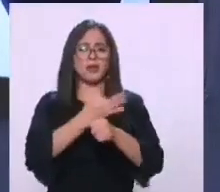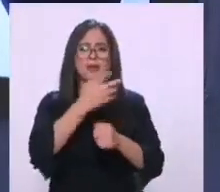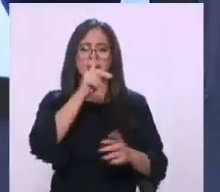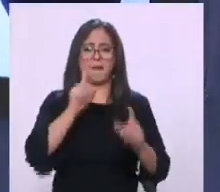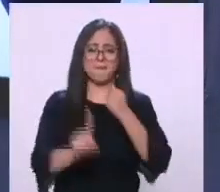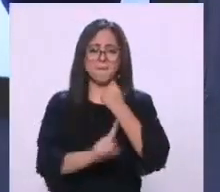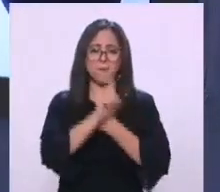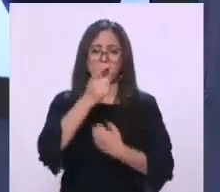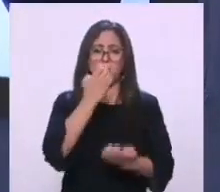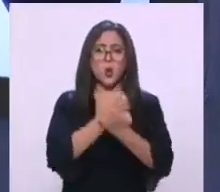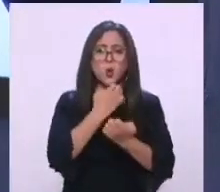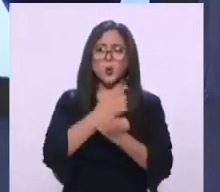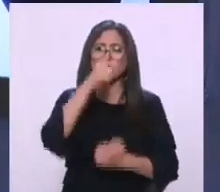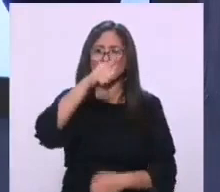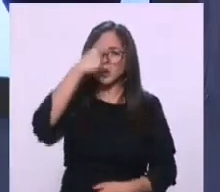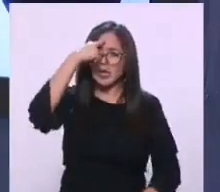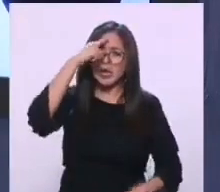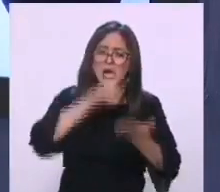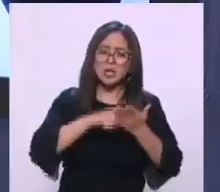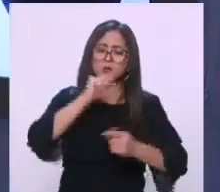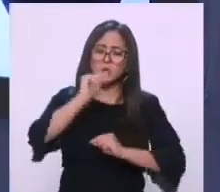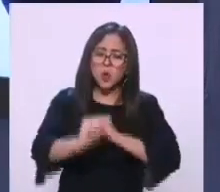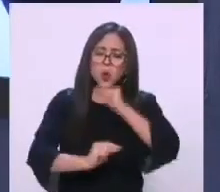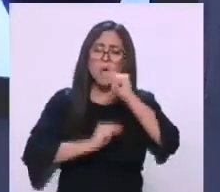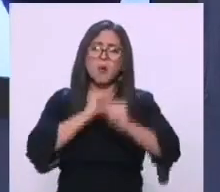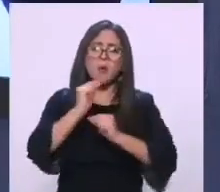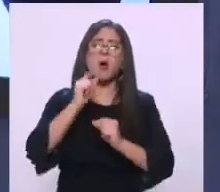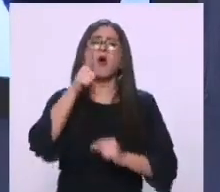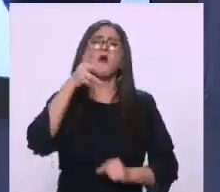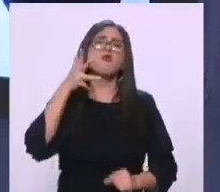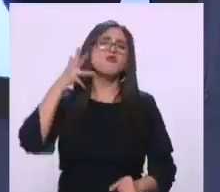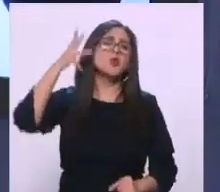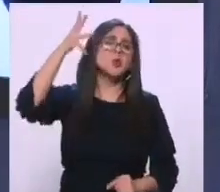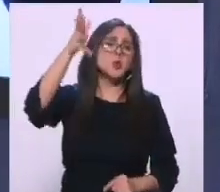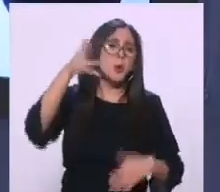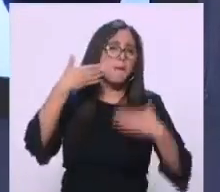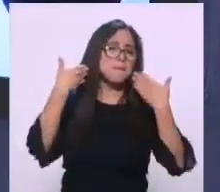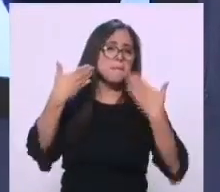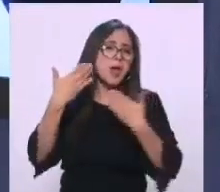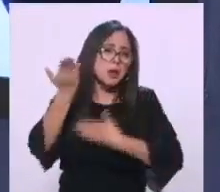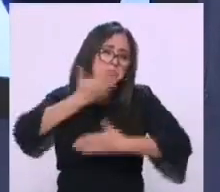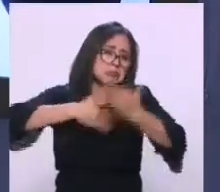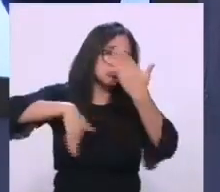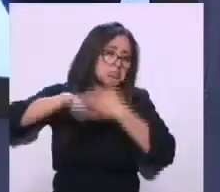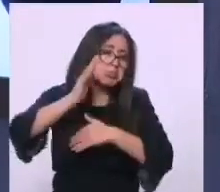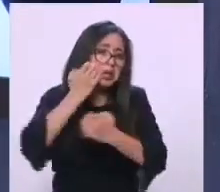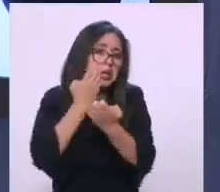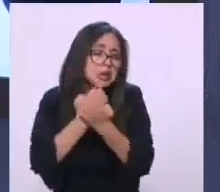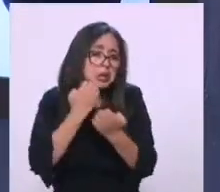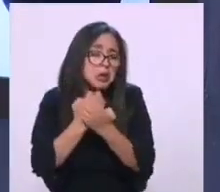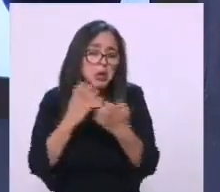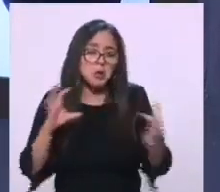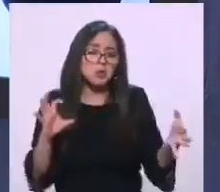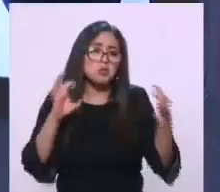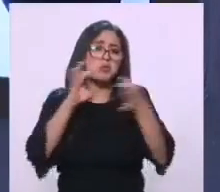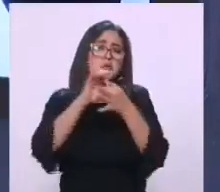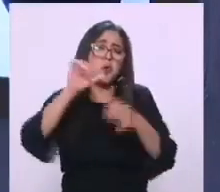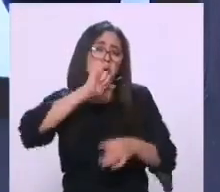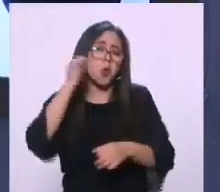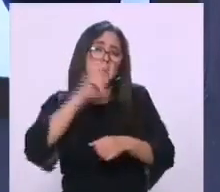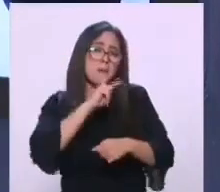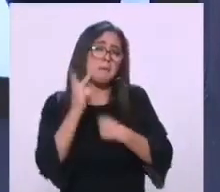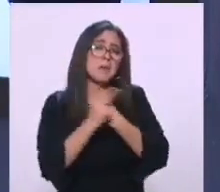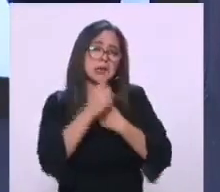correcto y que es posible una recuperación económica en el mediano plazo en nuestro país en colaboración con otras